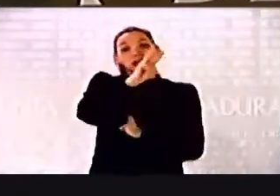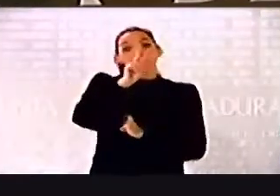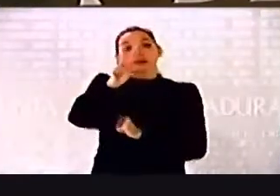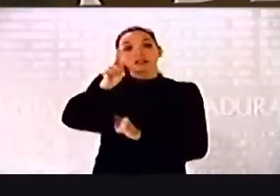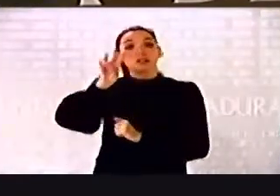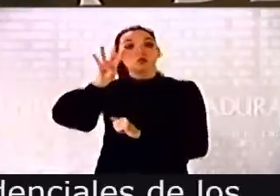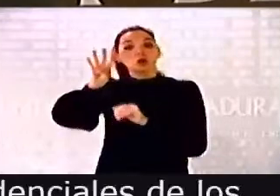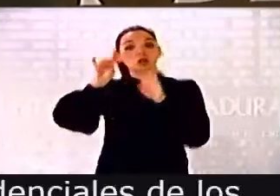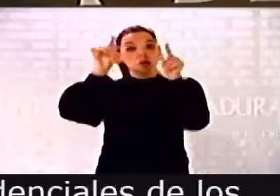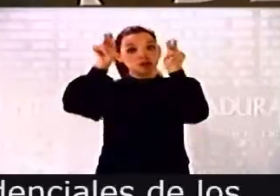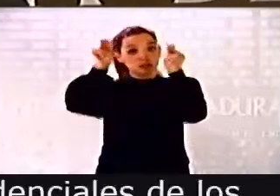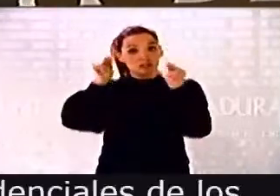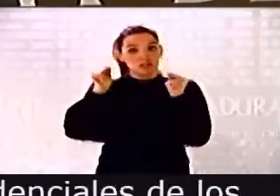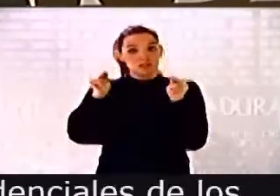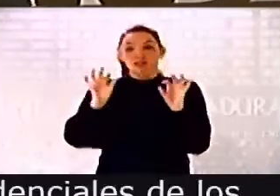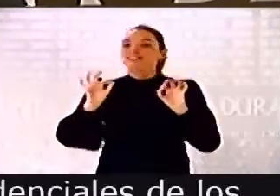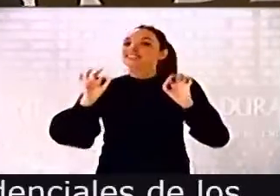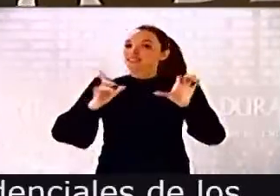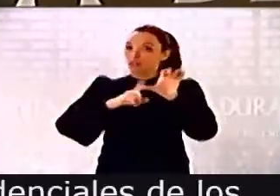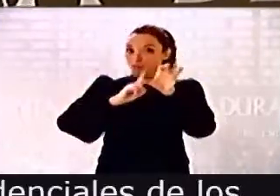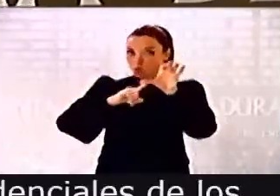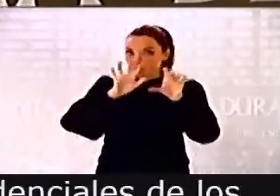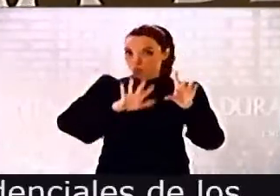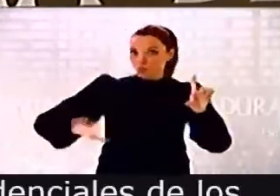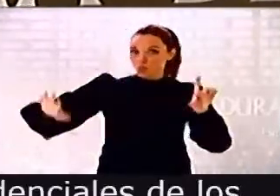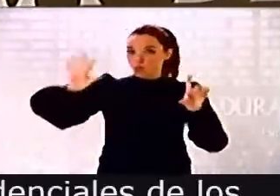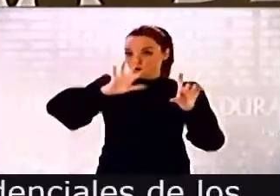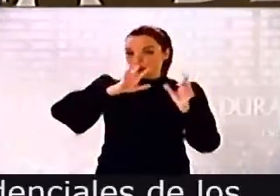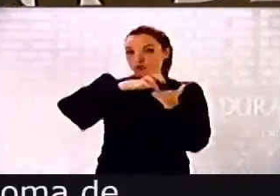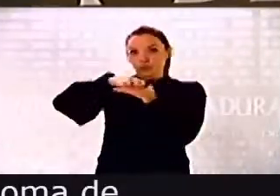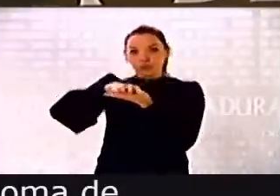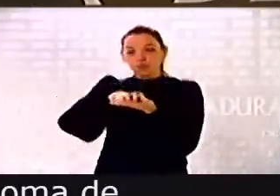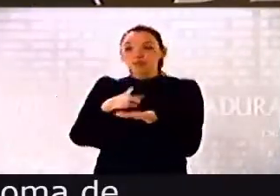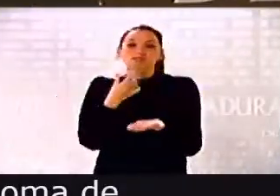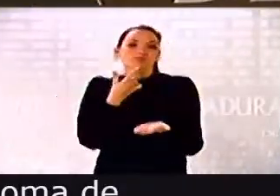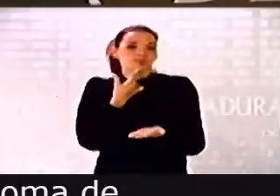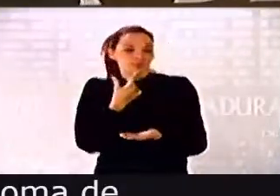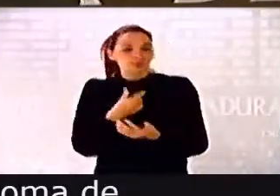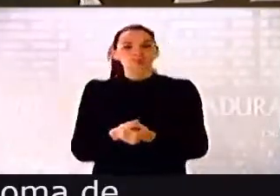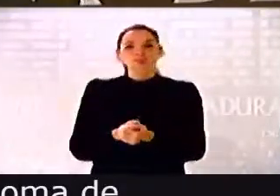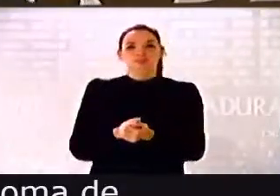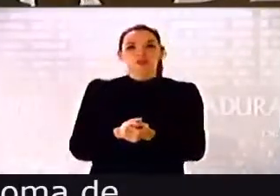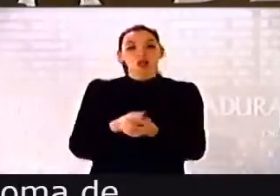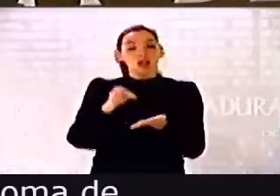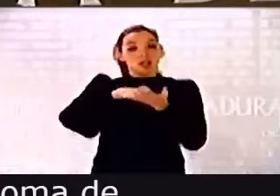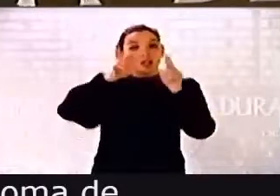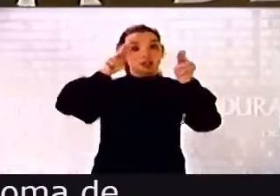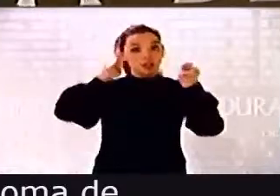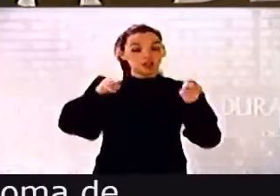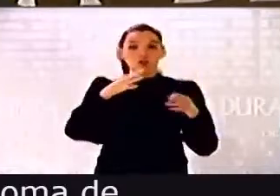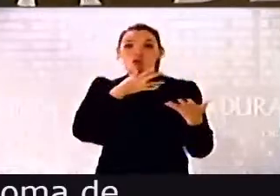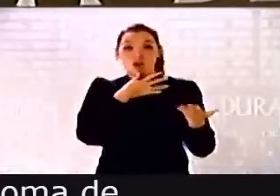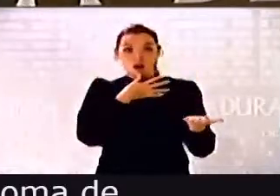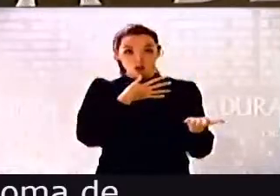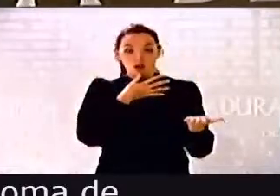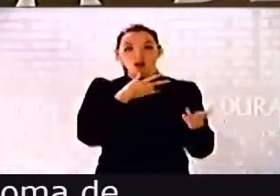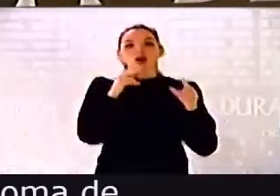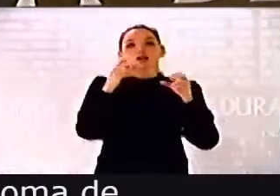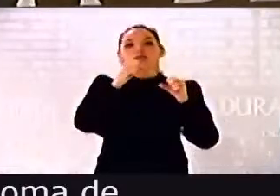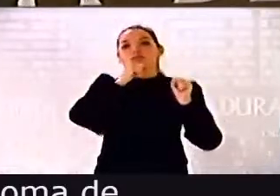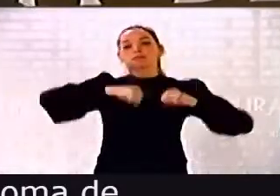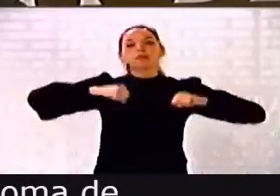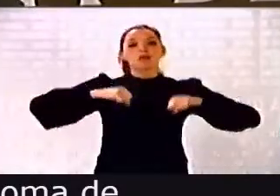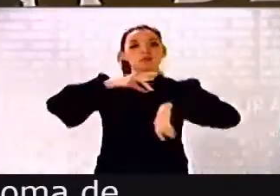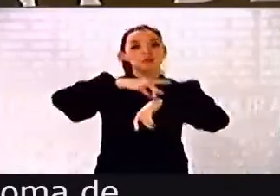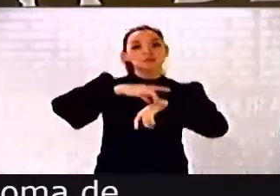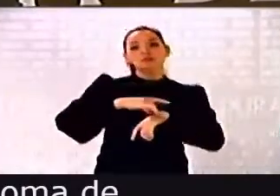centros residenciales en la Comunidad Autónoma de Extremadura, decirle que centros ahora mismo con residentes positivos